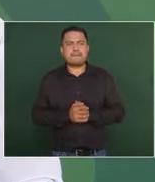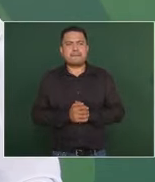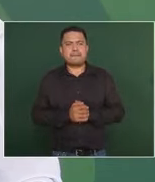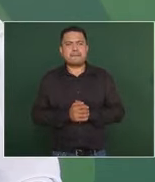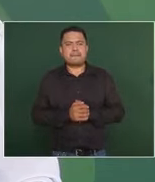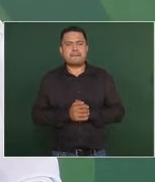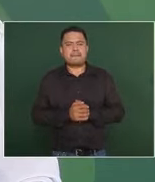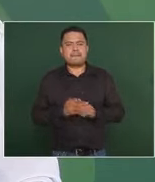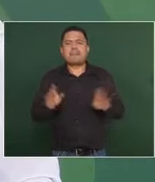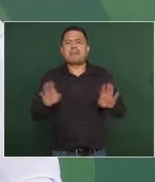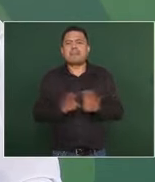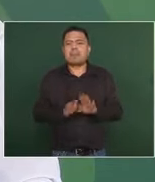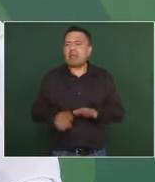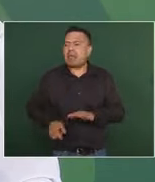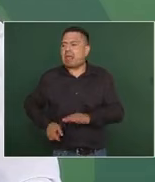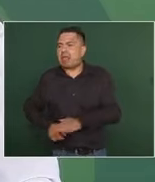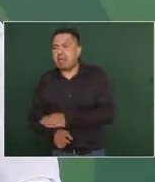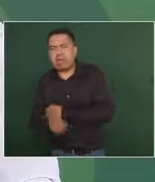el reparto del moche,